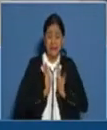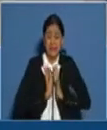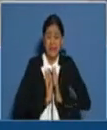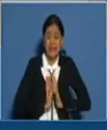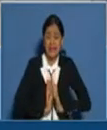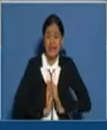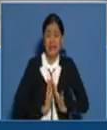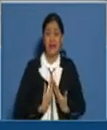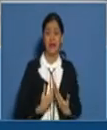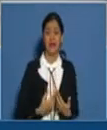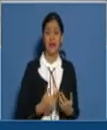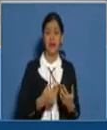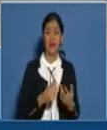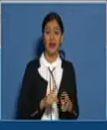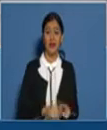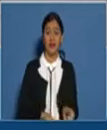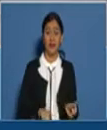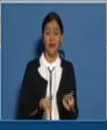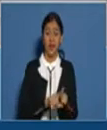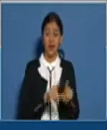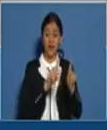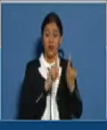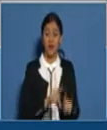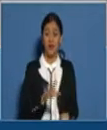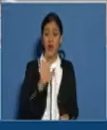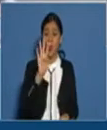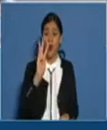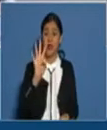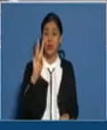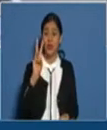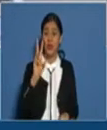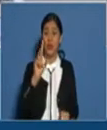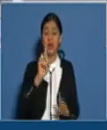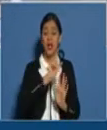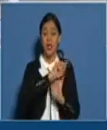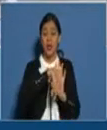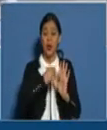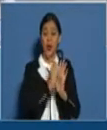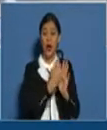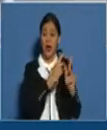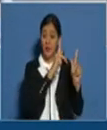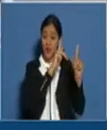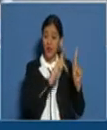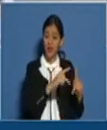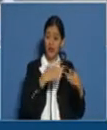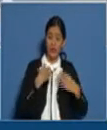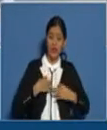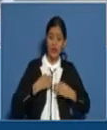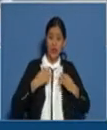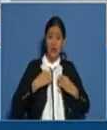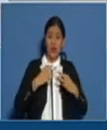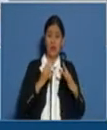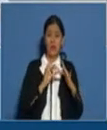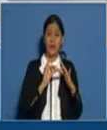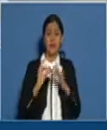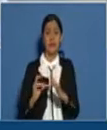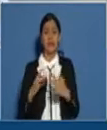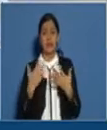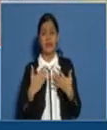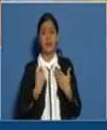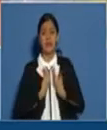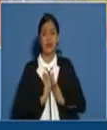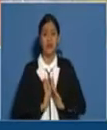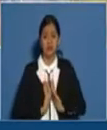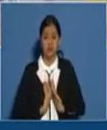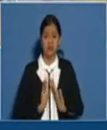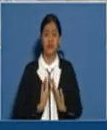Y hay, por ejemplo, auxiliares que se mantienen 4, 6, 8 horas con ese vestido y realmente eso es agotante.